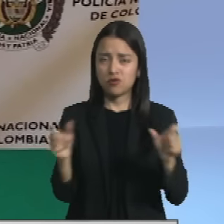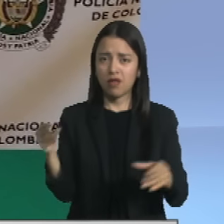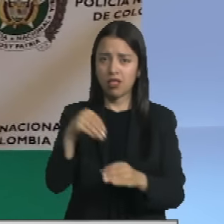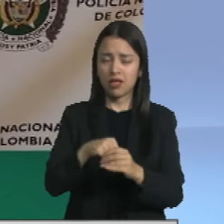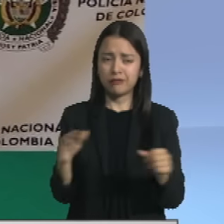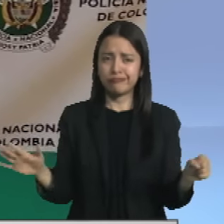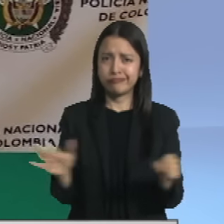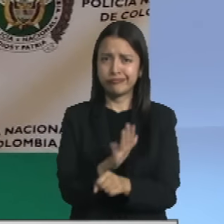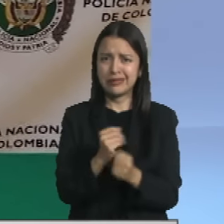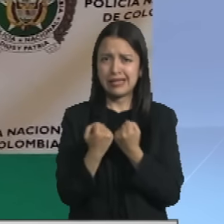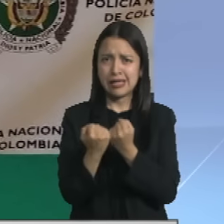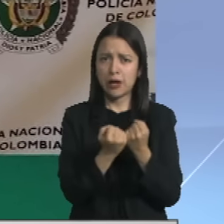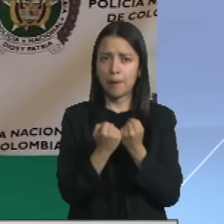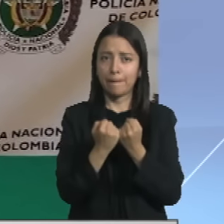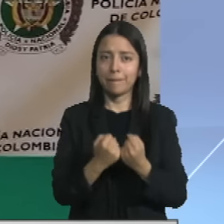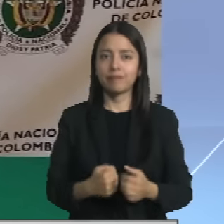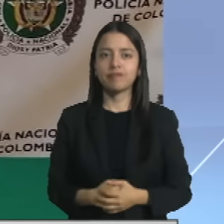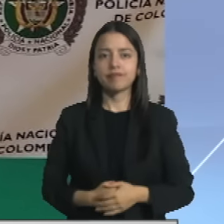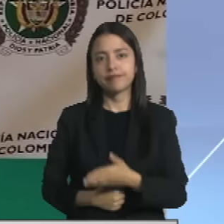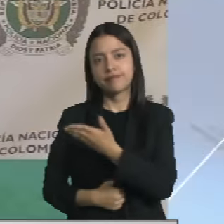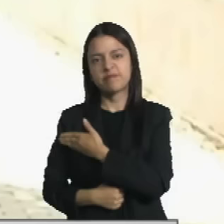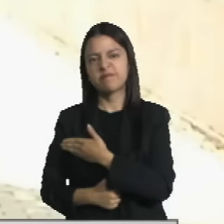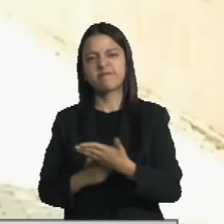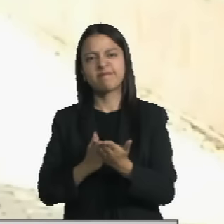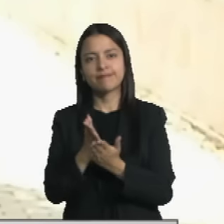del detenido es investigada.